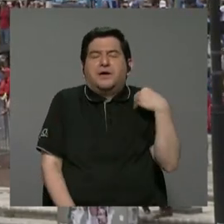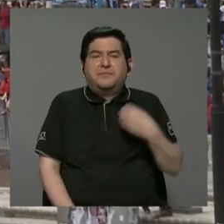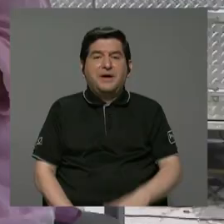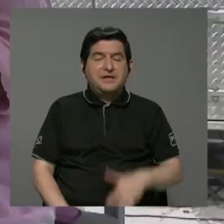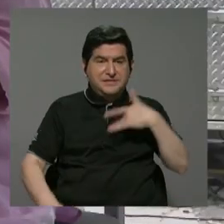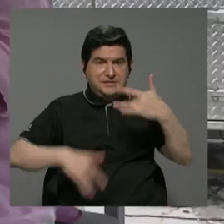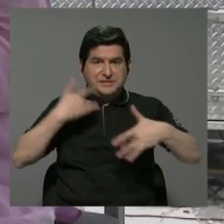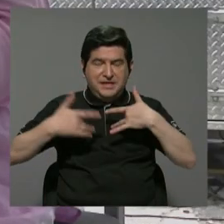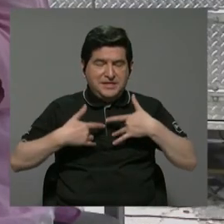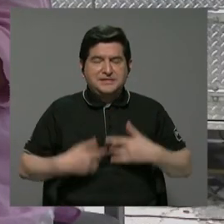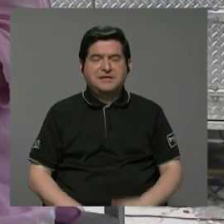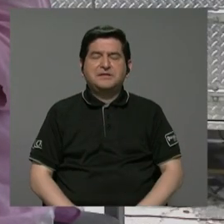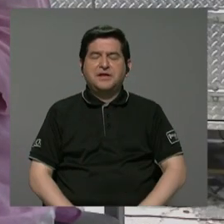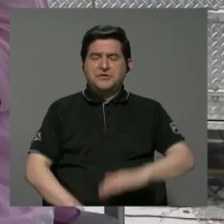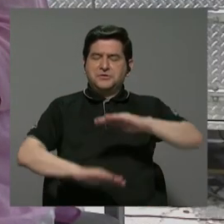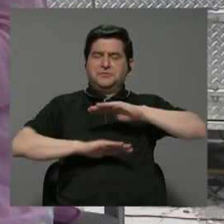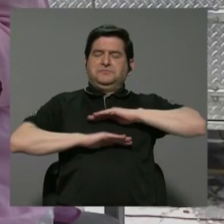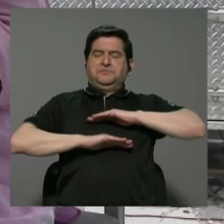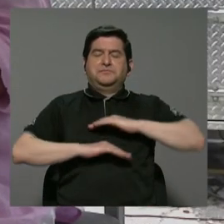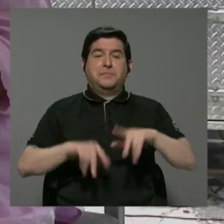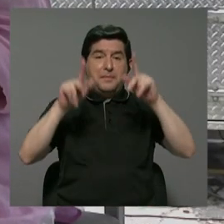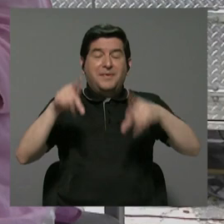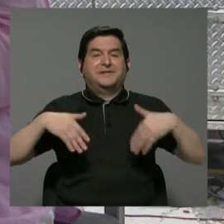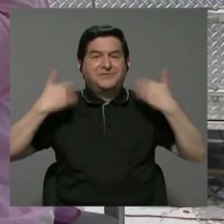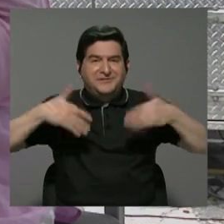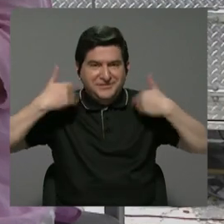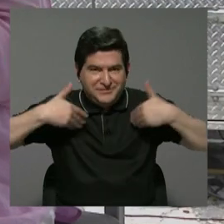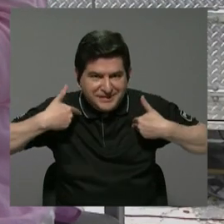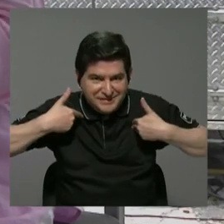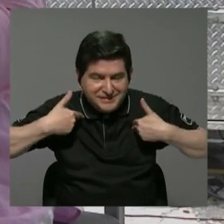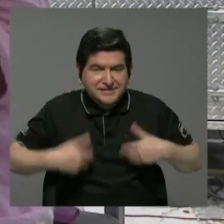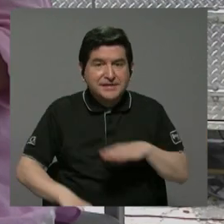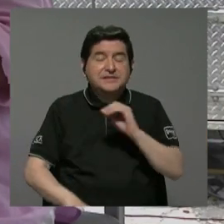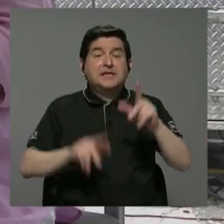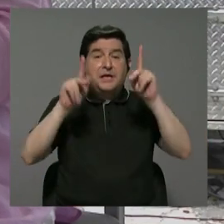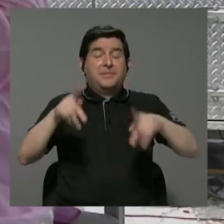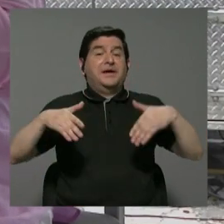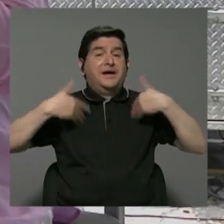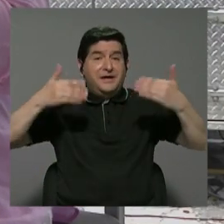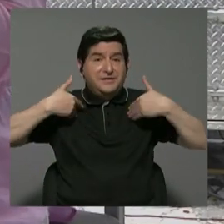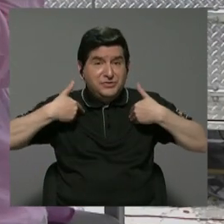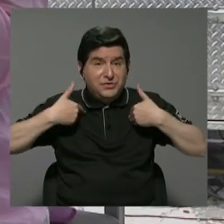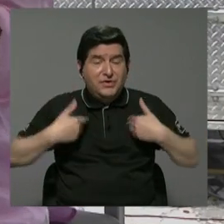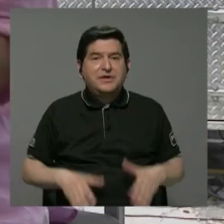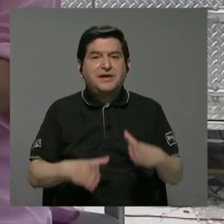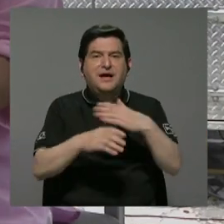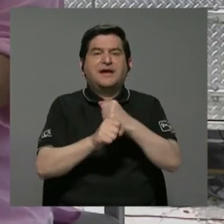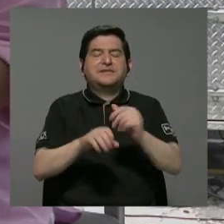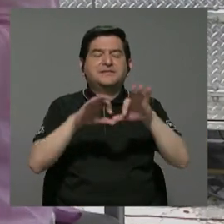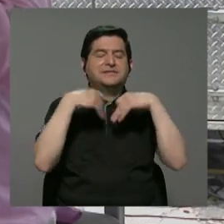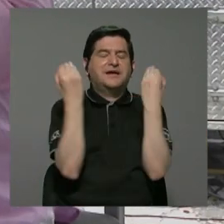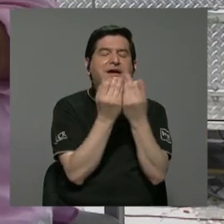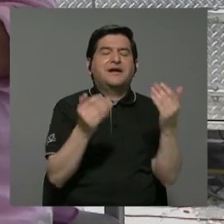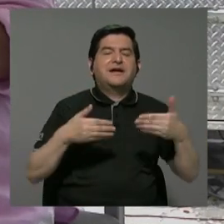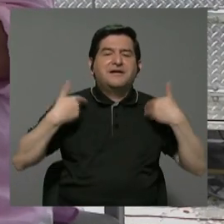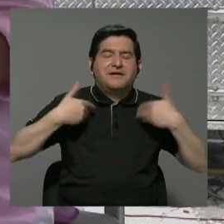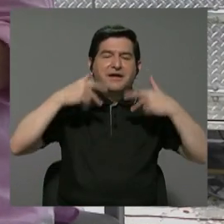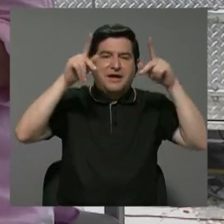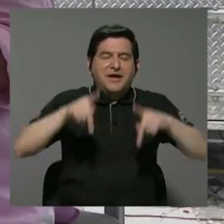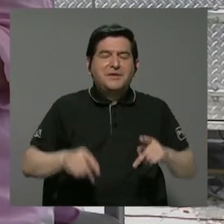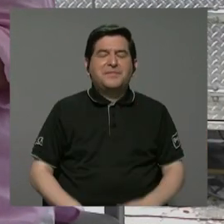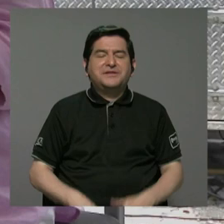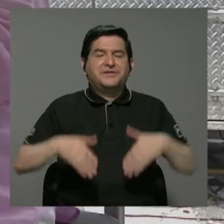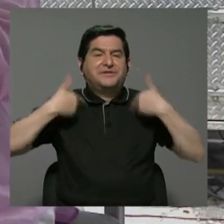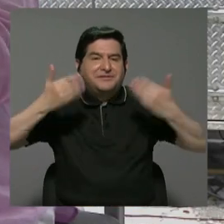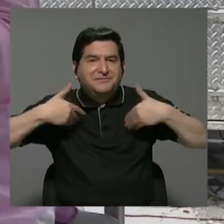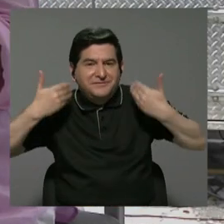sintamos realizadas, podemos ser personas más felices. Y personas más felices hacen familias más felices y gente más